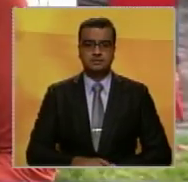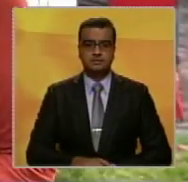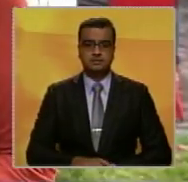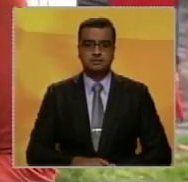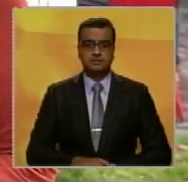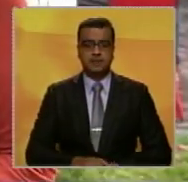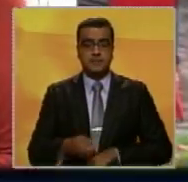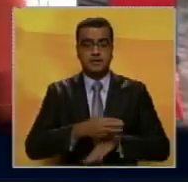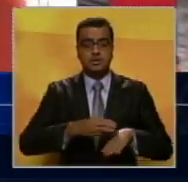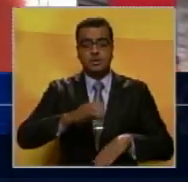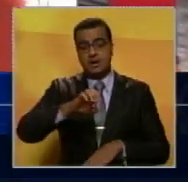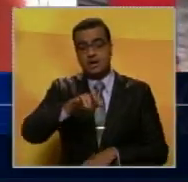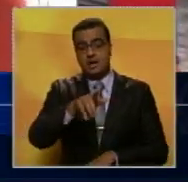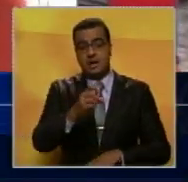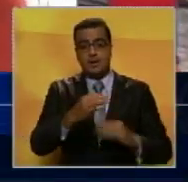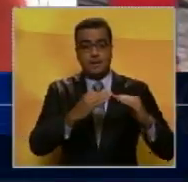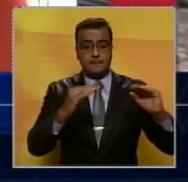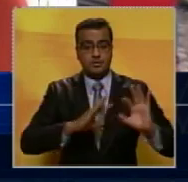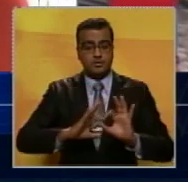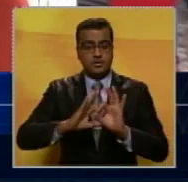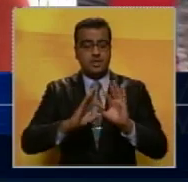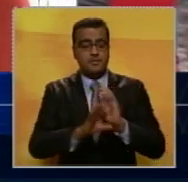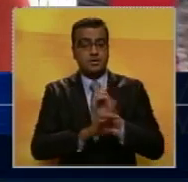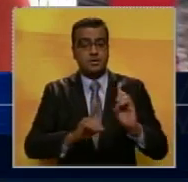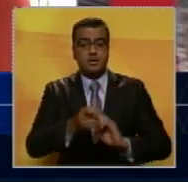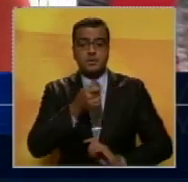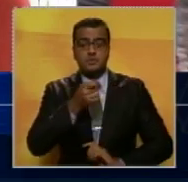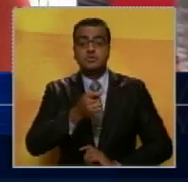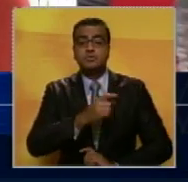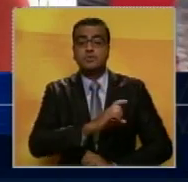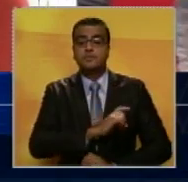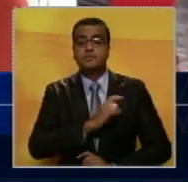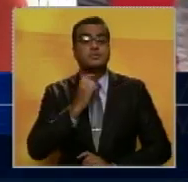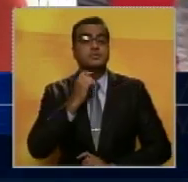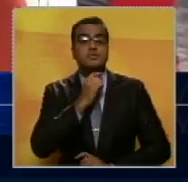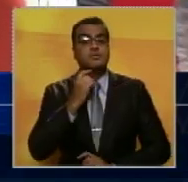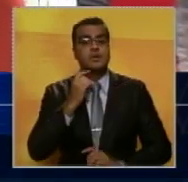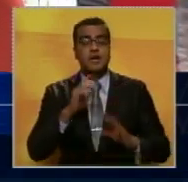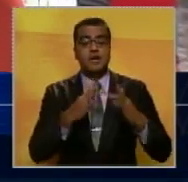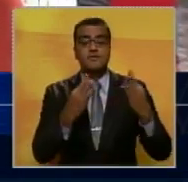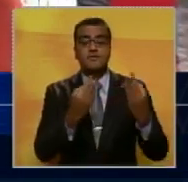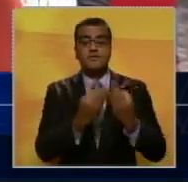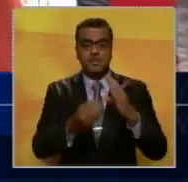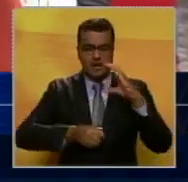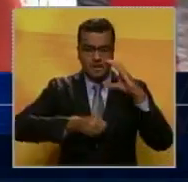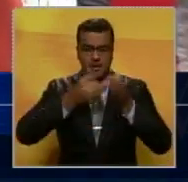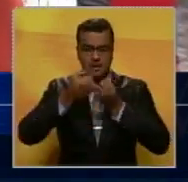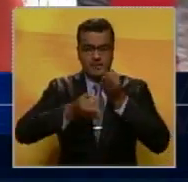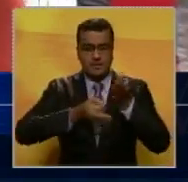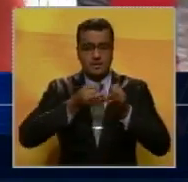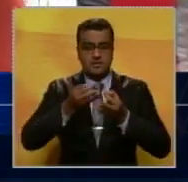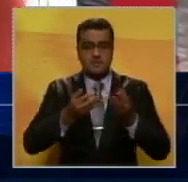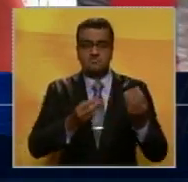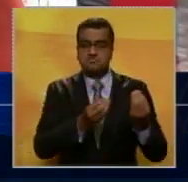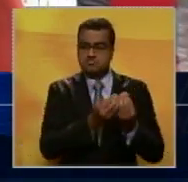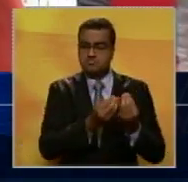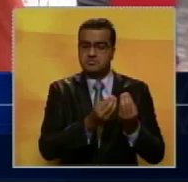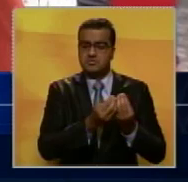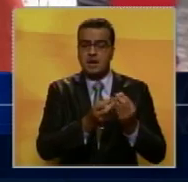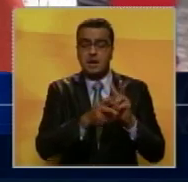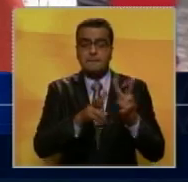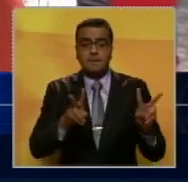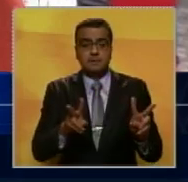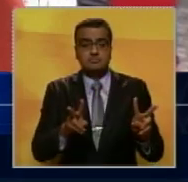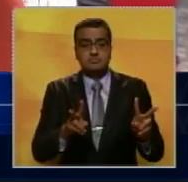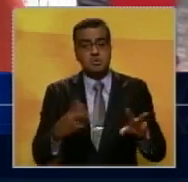El ministro Elías Agua dijo que la Mesa de la Unidad, la Conferencia Episcopal y Fe de Cámaras deben aclararle al país si están con la paz o con la guerra.